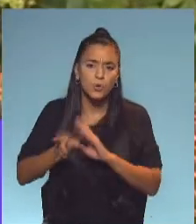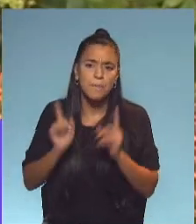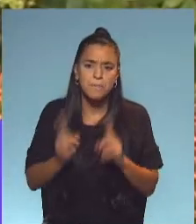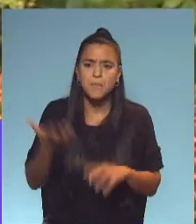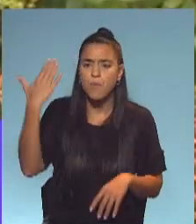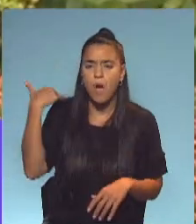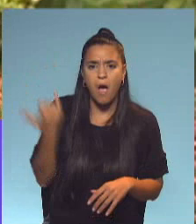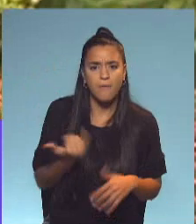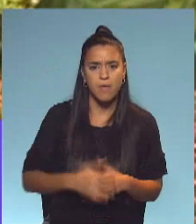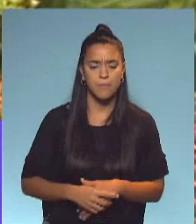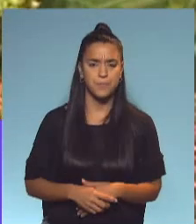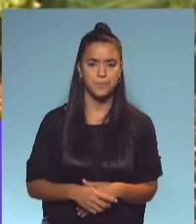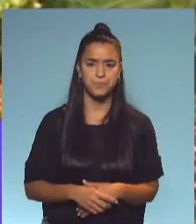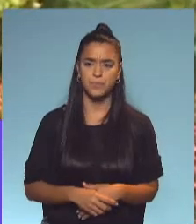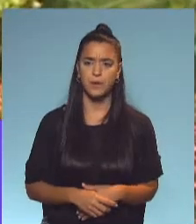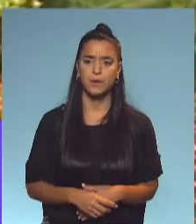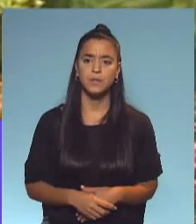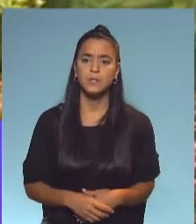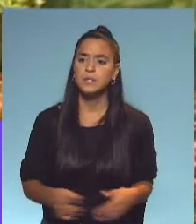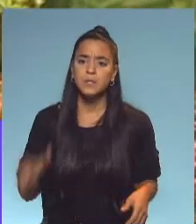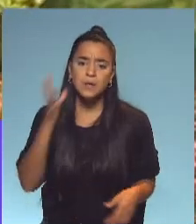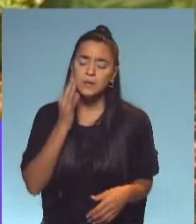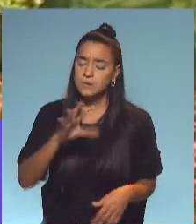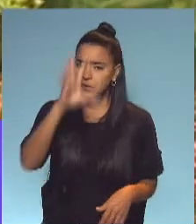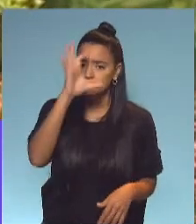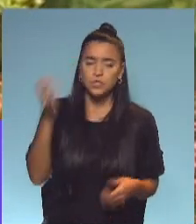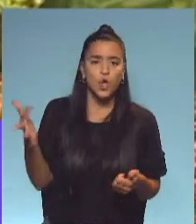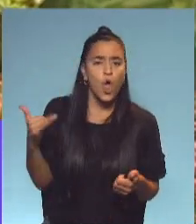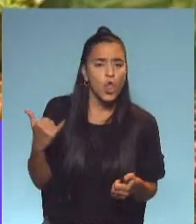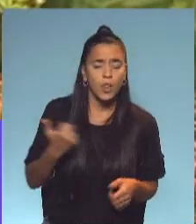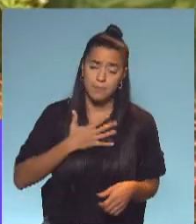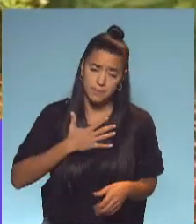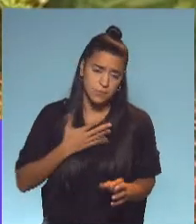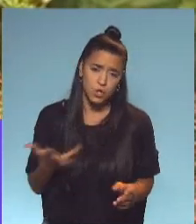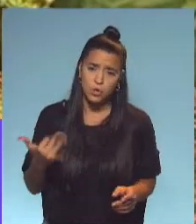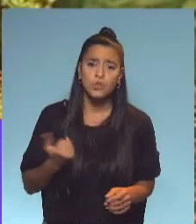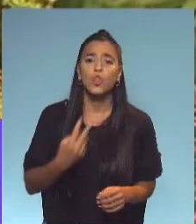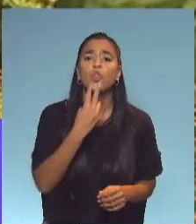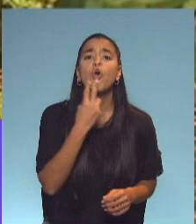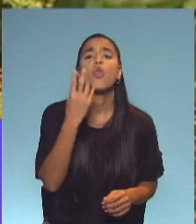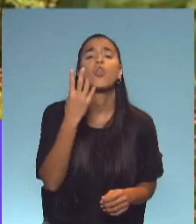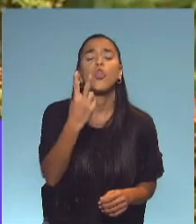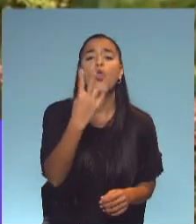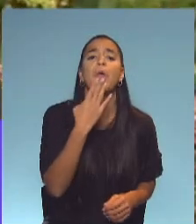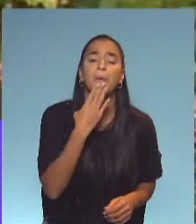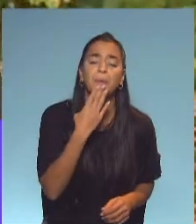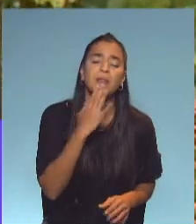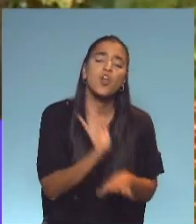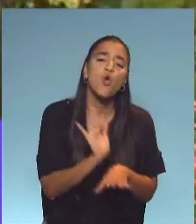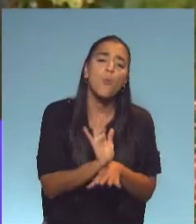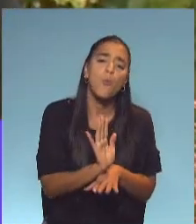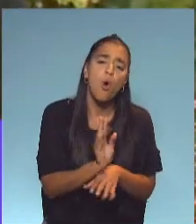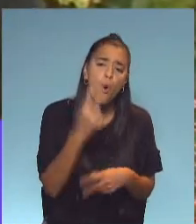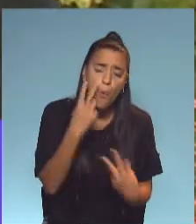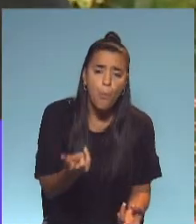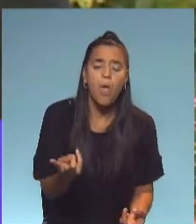estaban viviendo? Nada, es algo que se recuerda a diario, lamentablemente. El 2 de abril es como que uno ve que